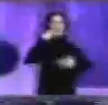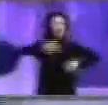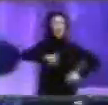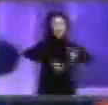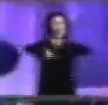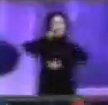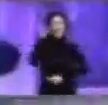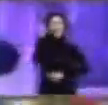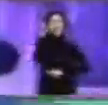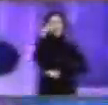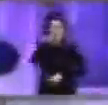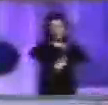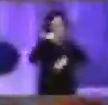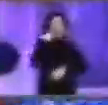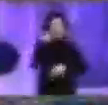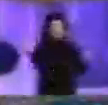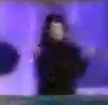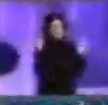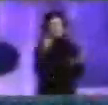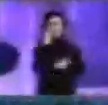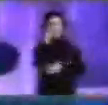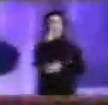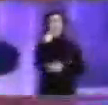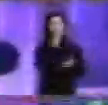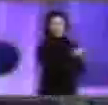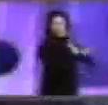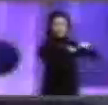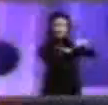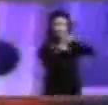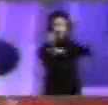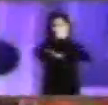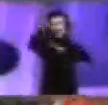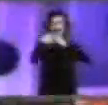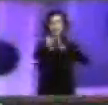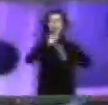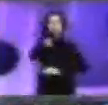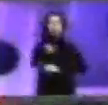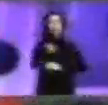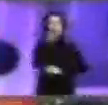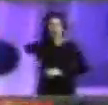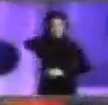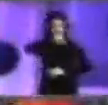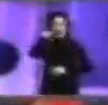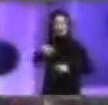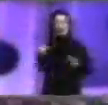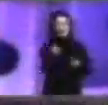¿Cuánto se van a gastar en ese tren que nos lleva hasta el sur? ¿Y cuánto por salvar a esa